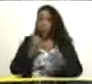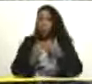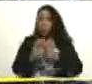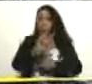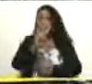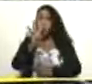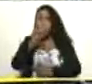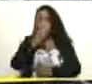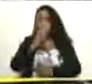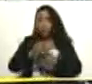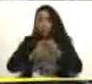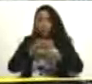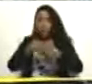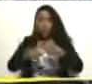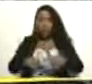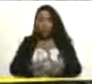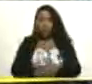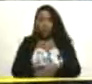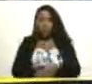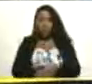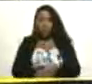años.